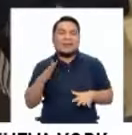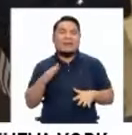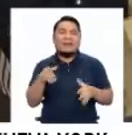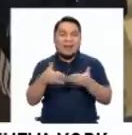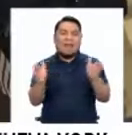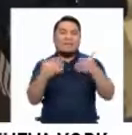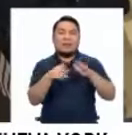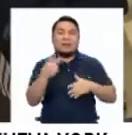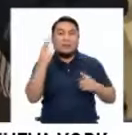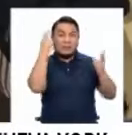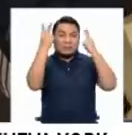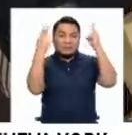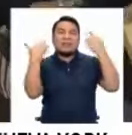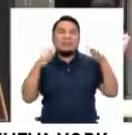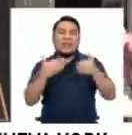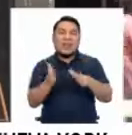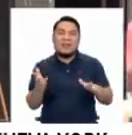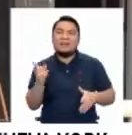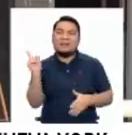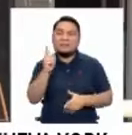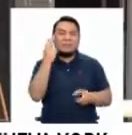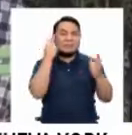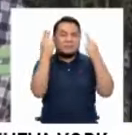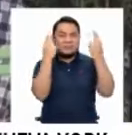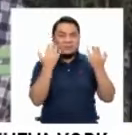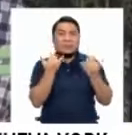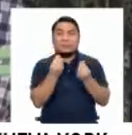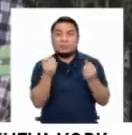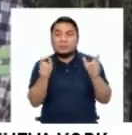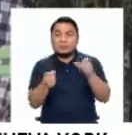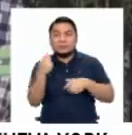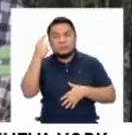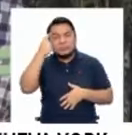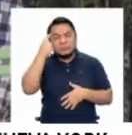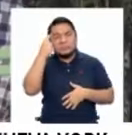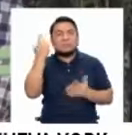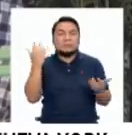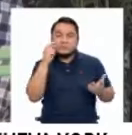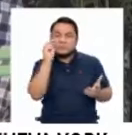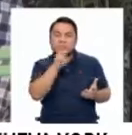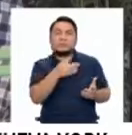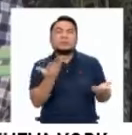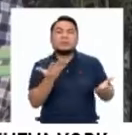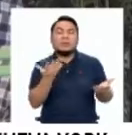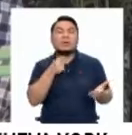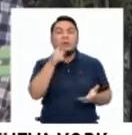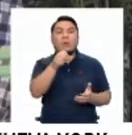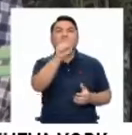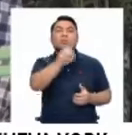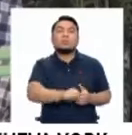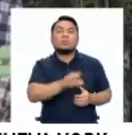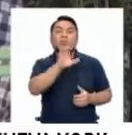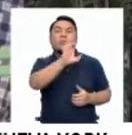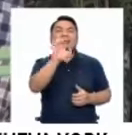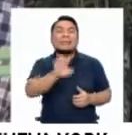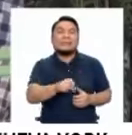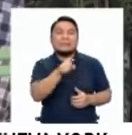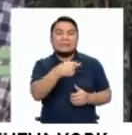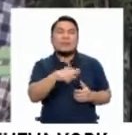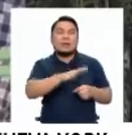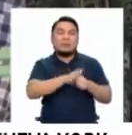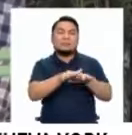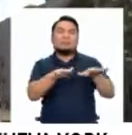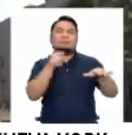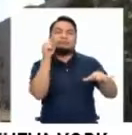peluquerías atendieron a sus primeros clientes. Ahora muchos tienen la mirada puesta en los estados del sur y el oeste, en donde aumentan